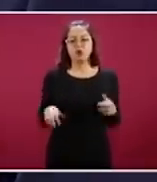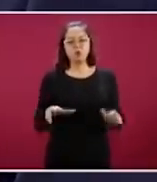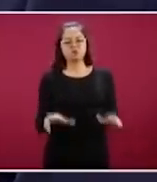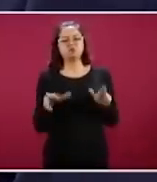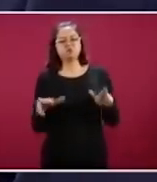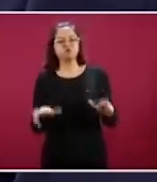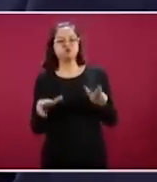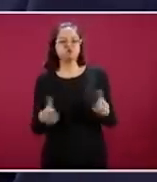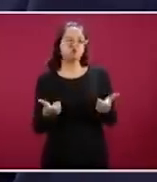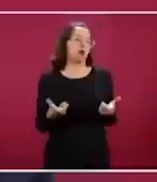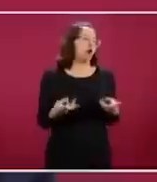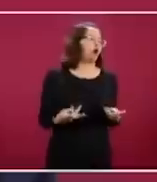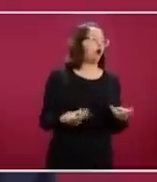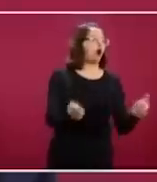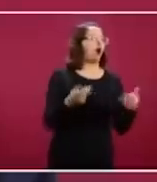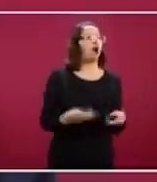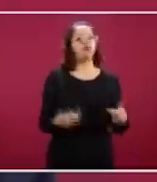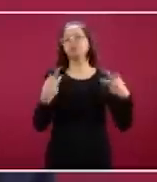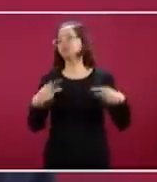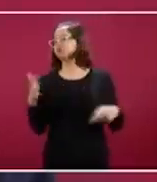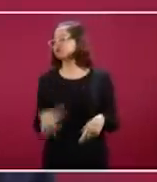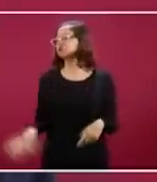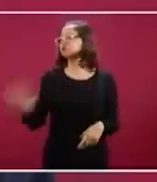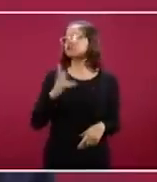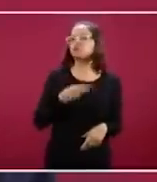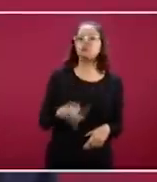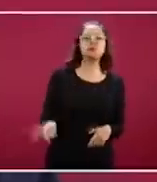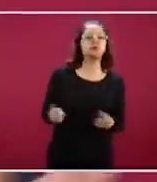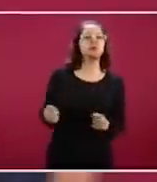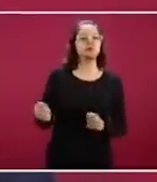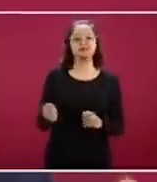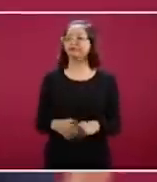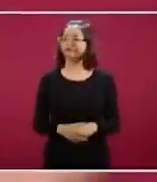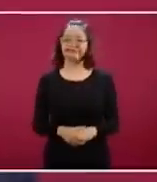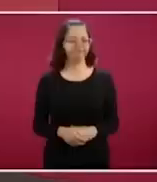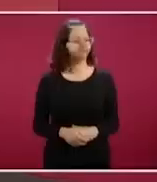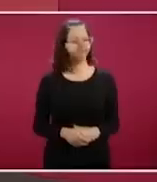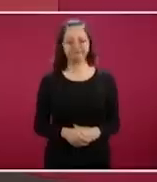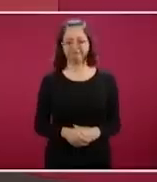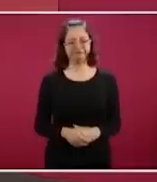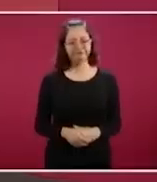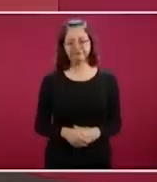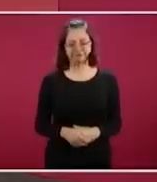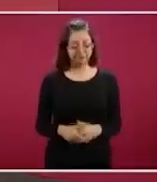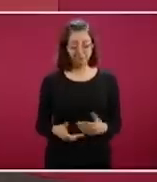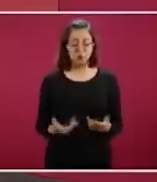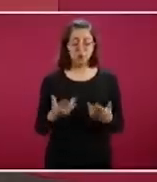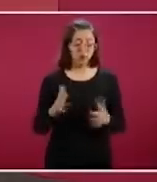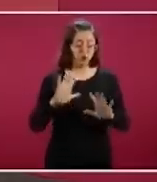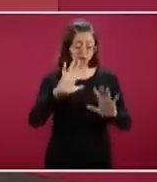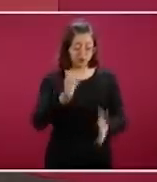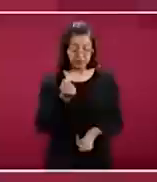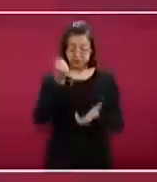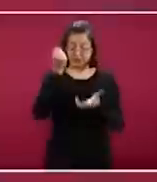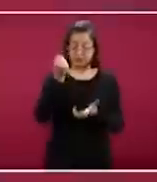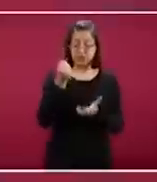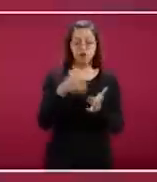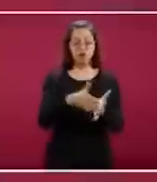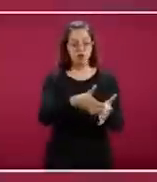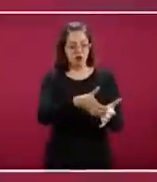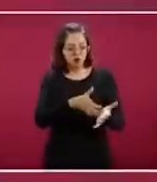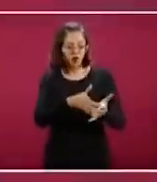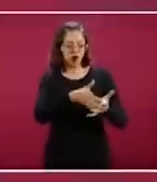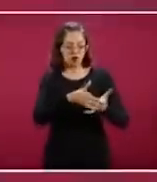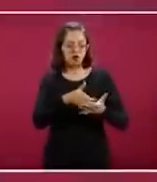rico con pueblo pobre, o sea, de destinar todo lo que vamos ahorrando,